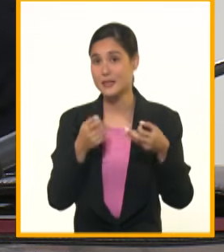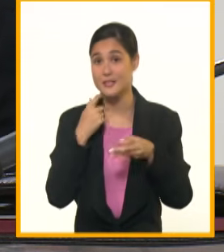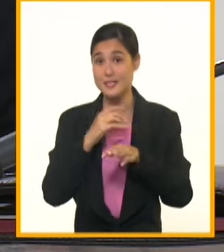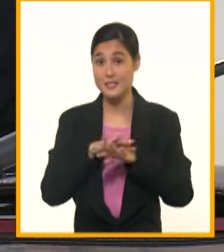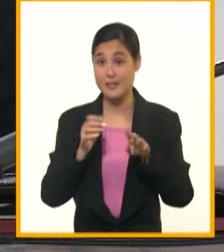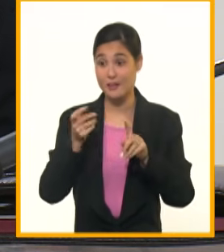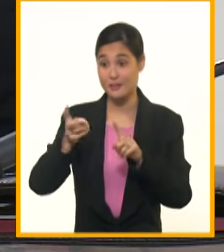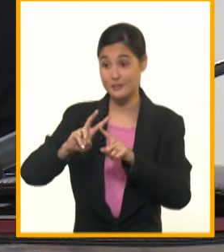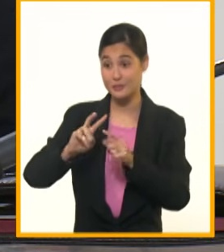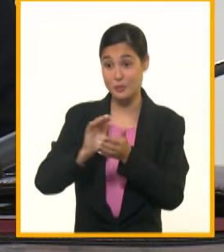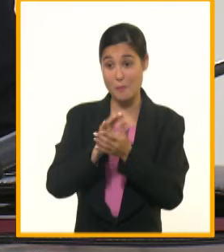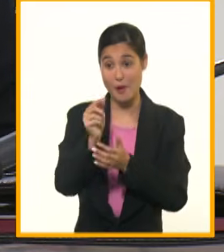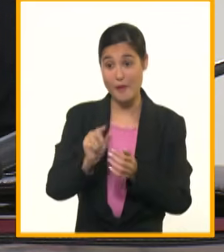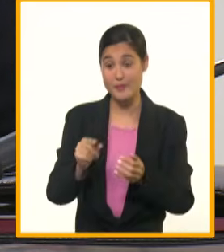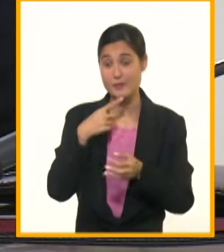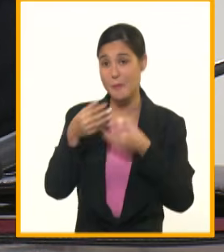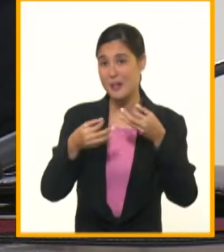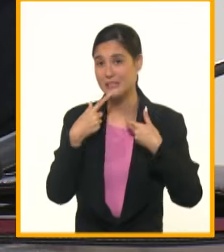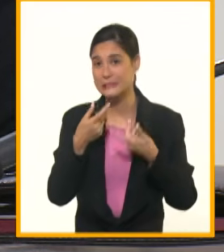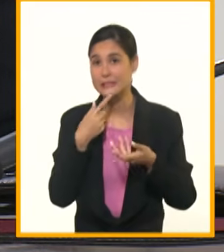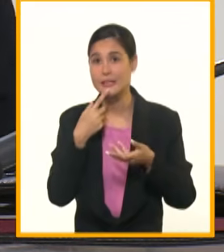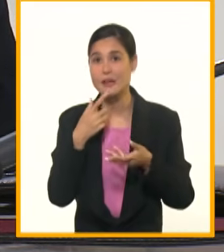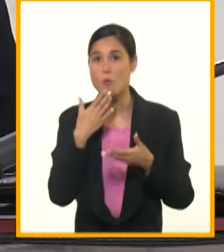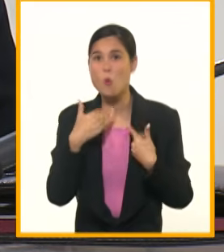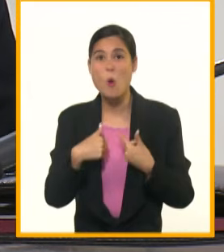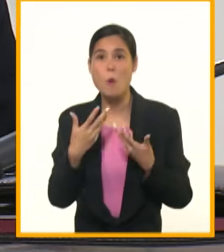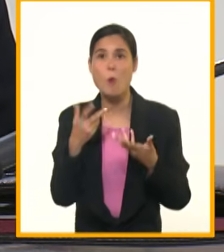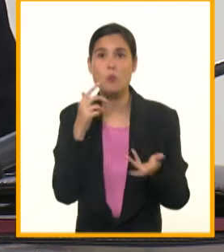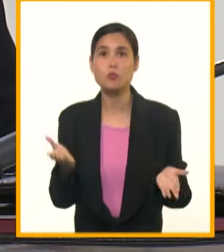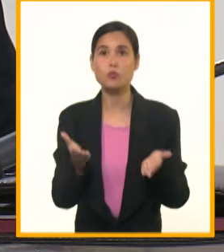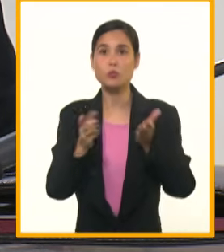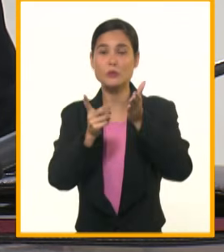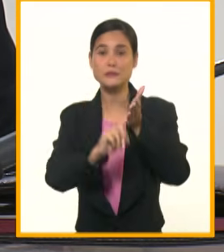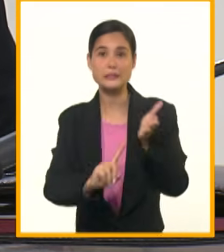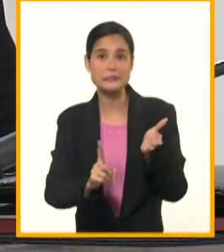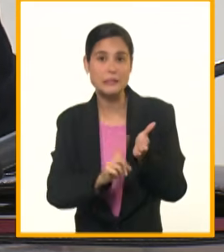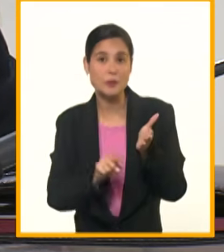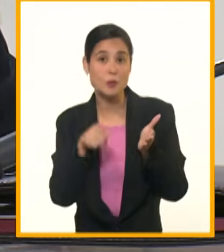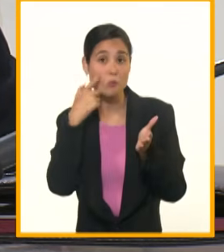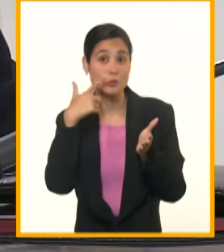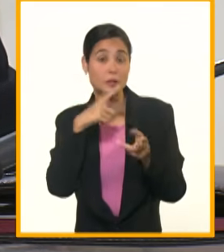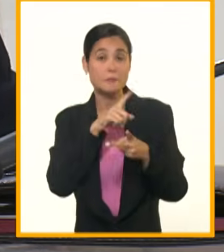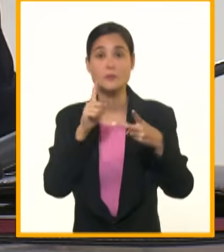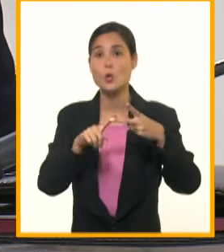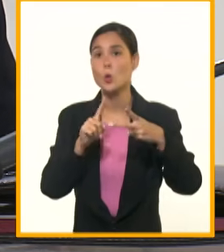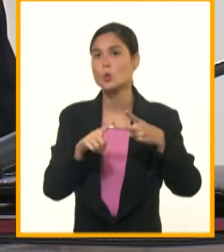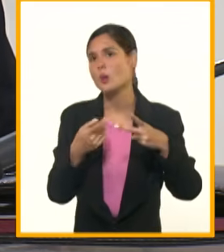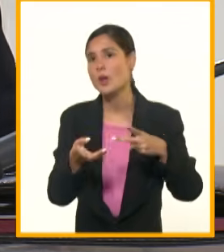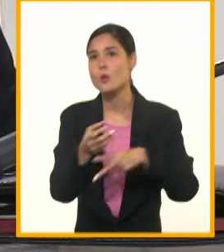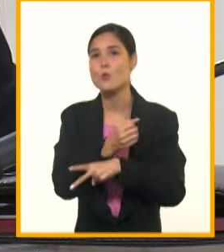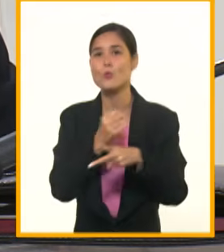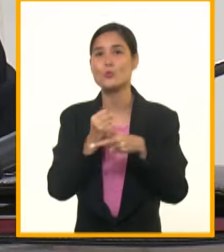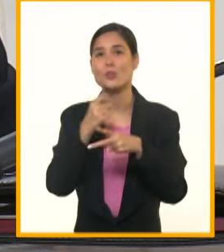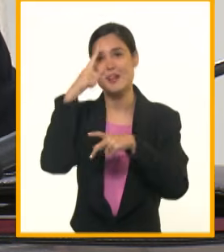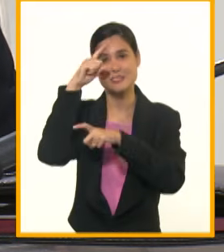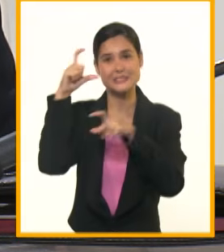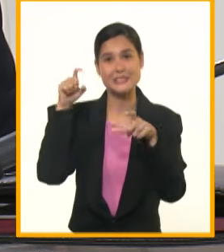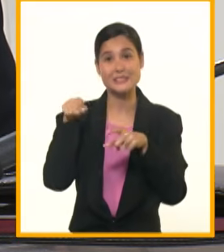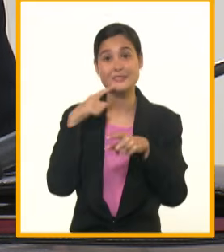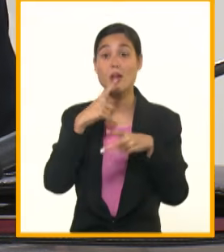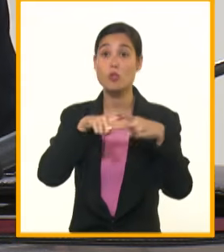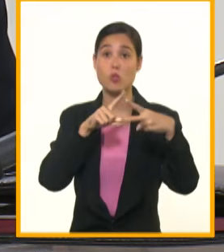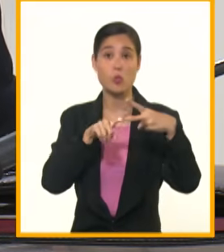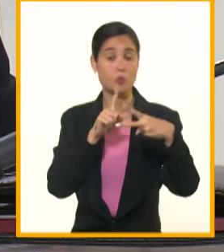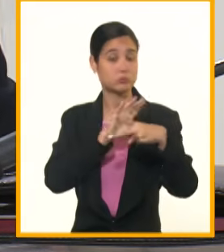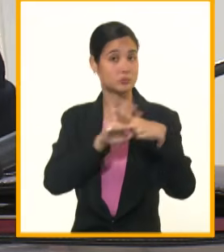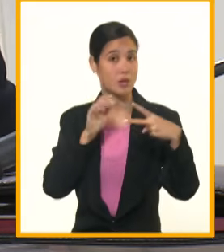del desarrollo energético de la provincia, por un lado, un puntal en el país, y por el otro de la ciencia, que es un puntal para Mayabeque y es